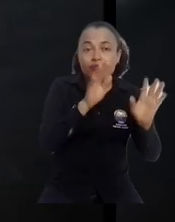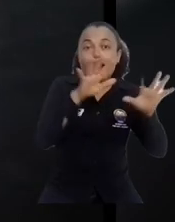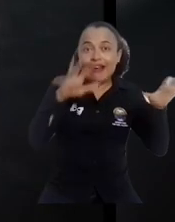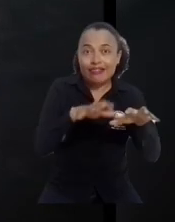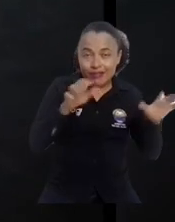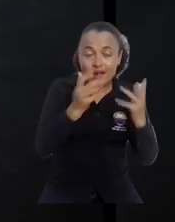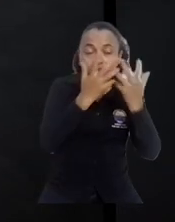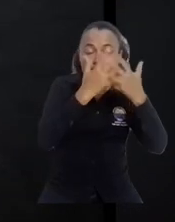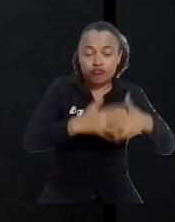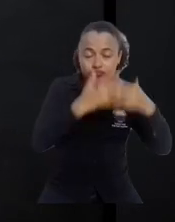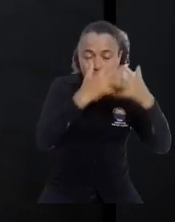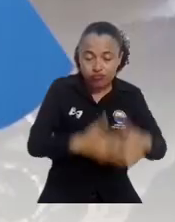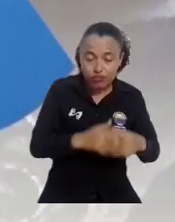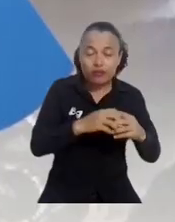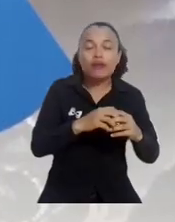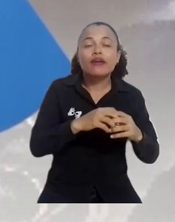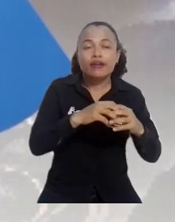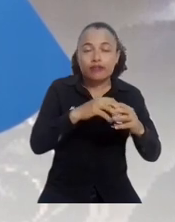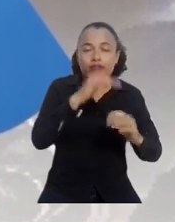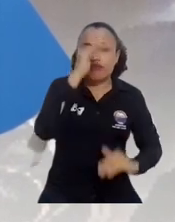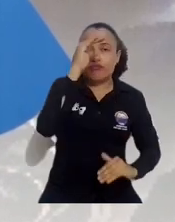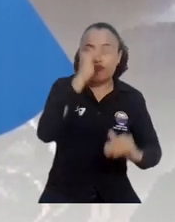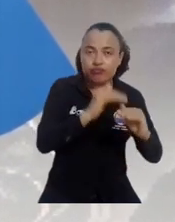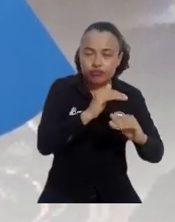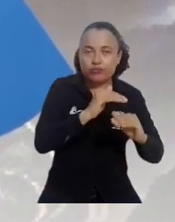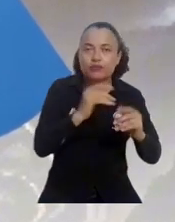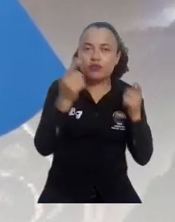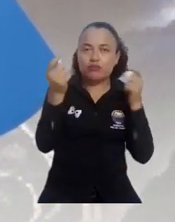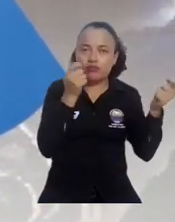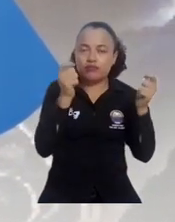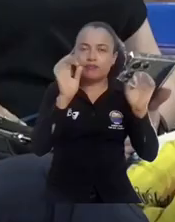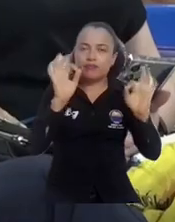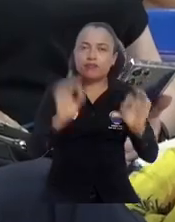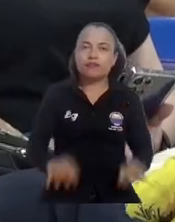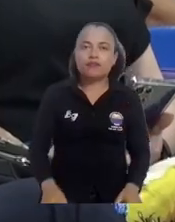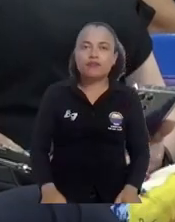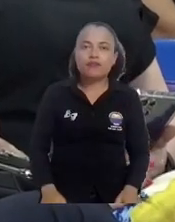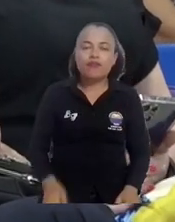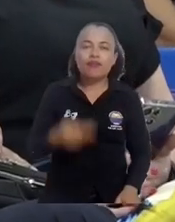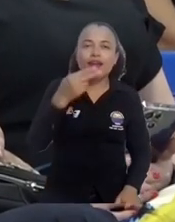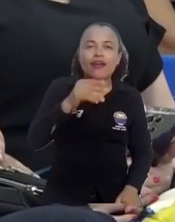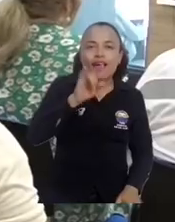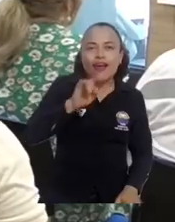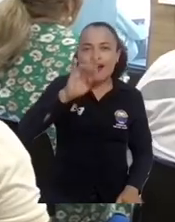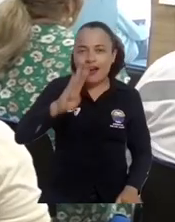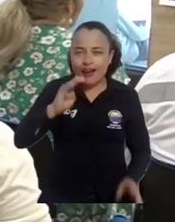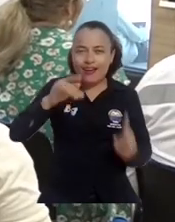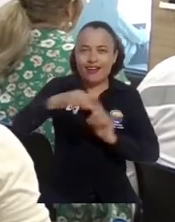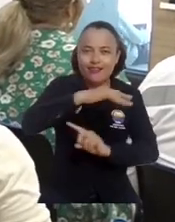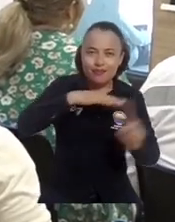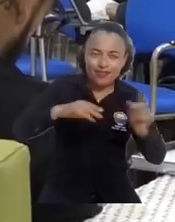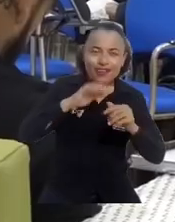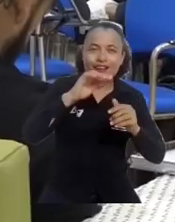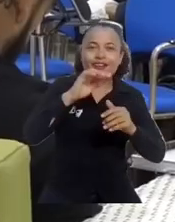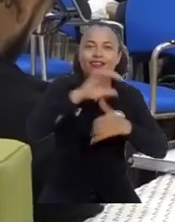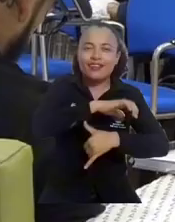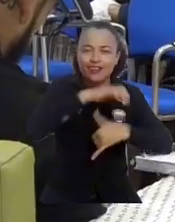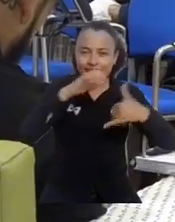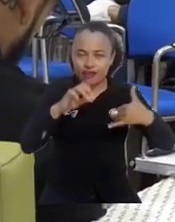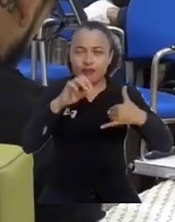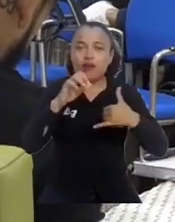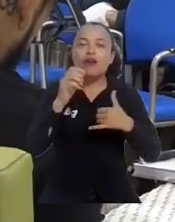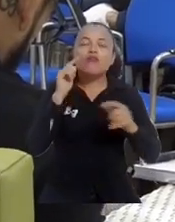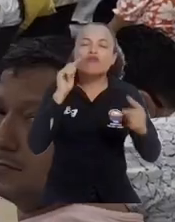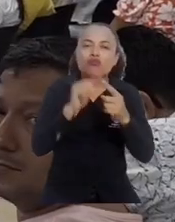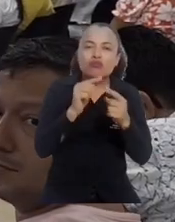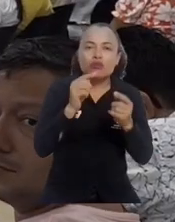manera eficiente desde su gestión. El Hub Ambiental del Caribe permitirá un trabajo cercano con las comunidades para dar respuesta a